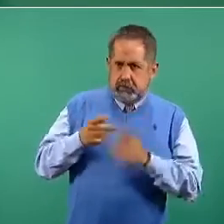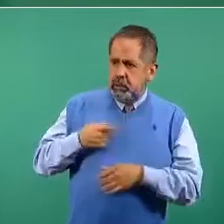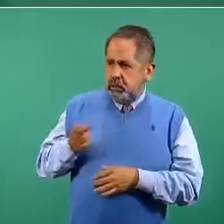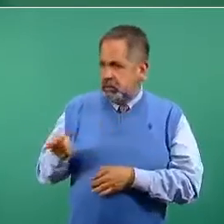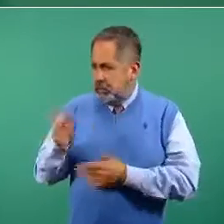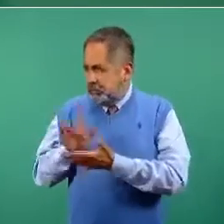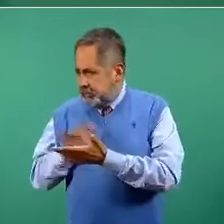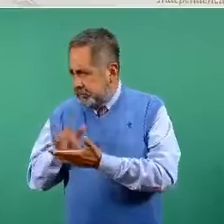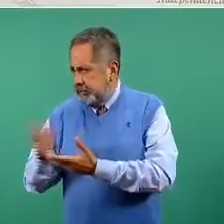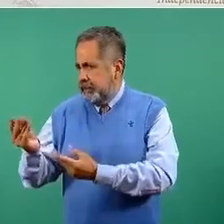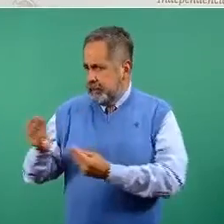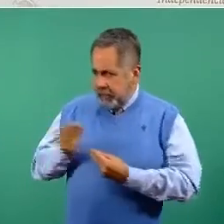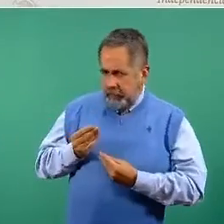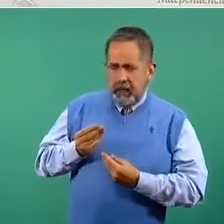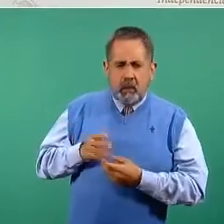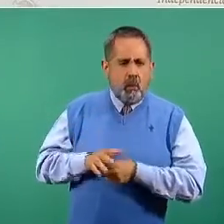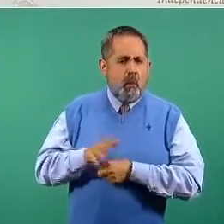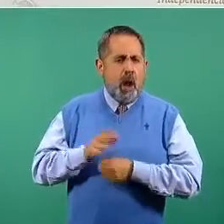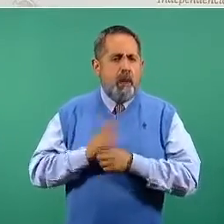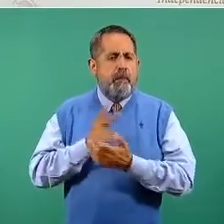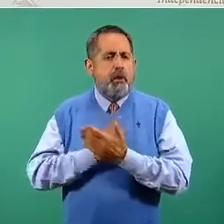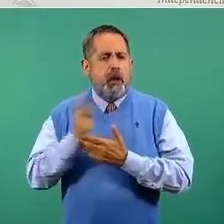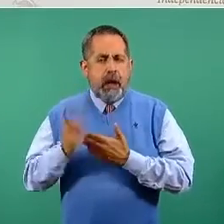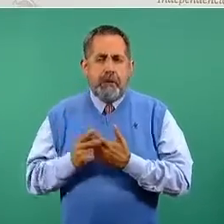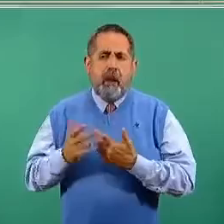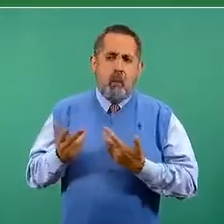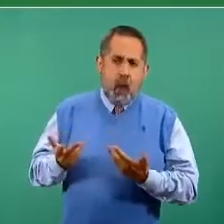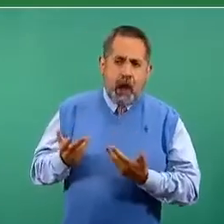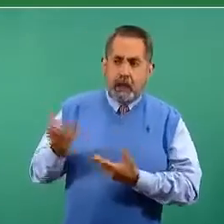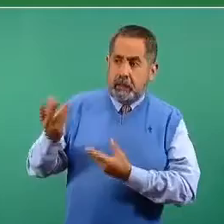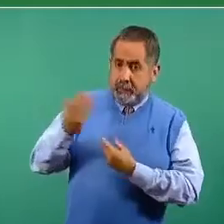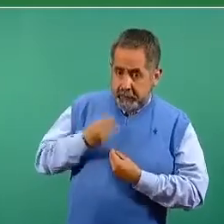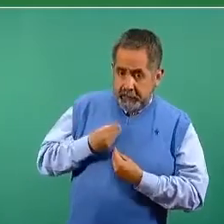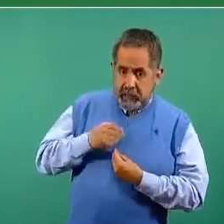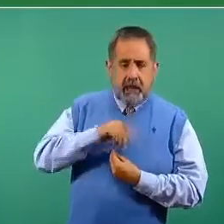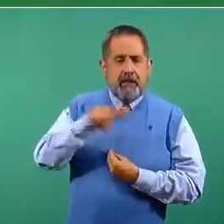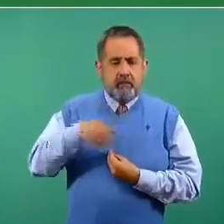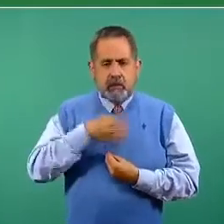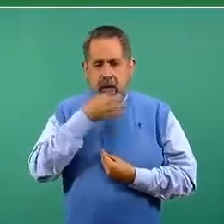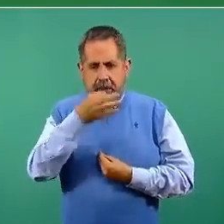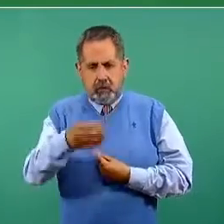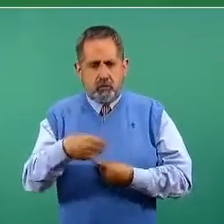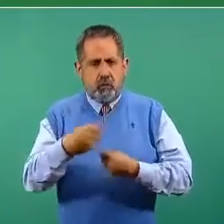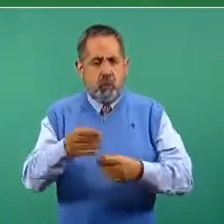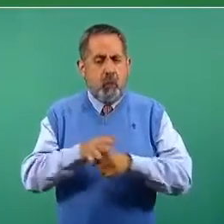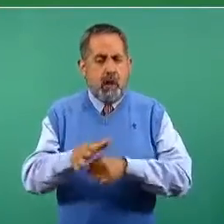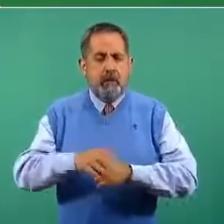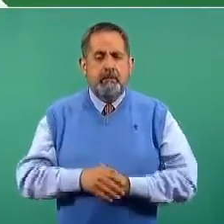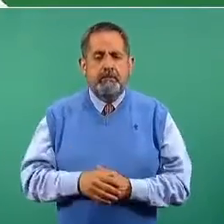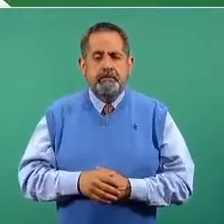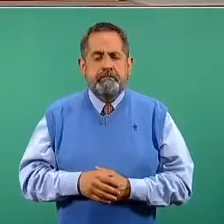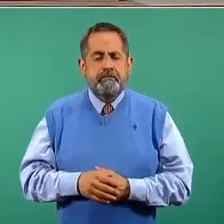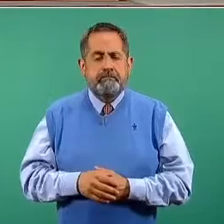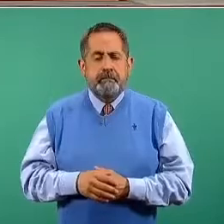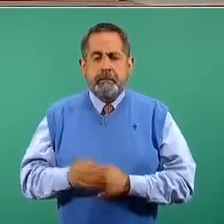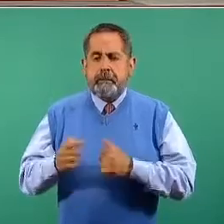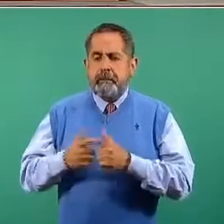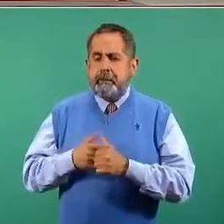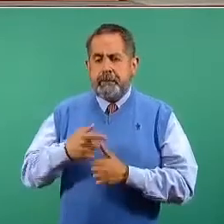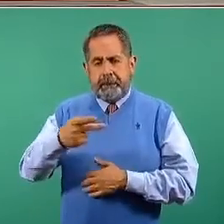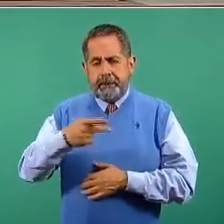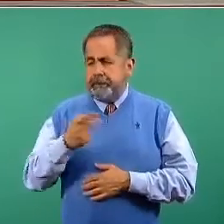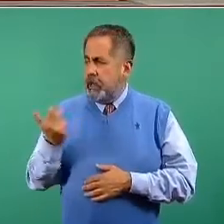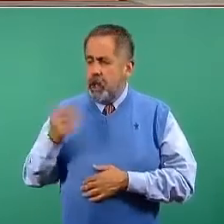sobre los programas que estén en este momento vigente y lo comentamos próximamente. Respecto a su primera pregunta, le pido al doctor Alomía si nos